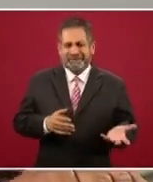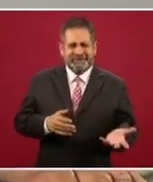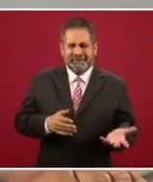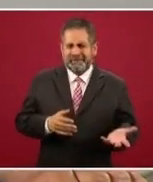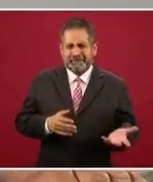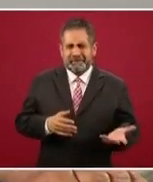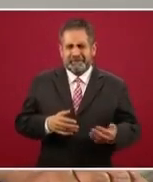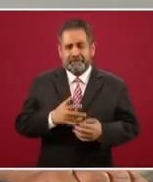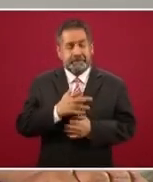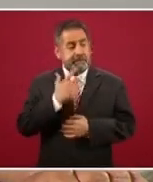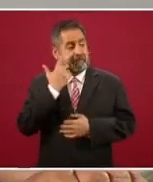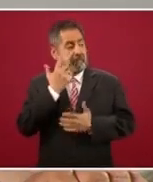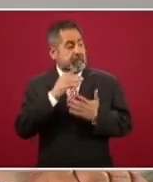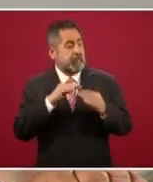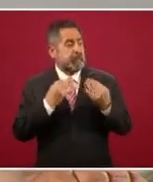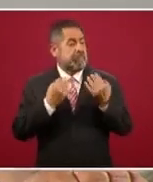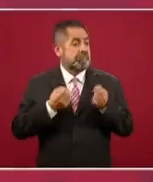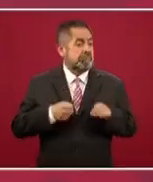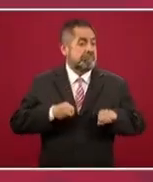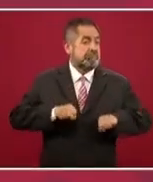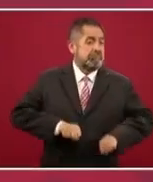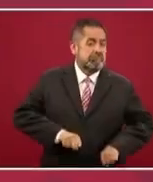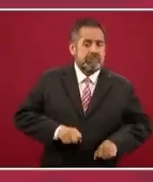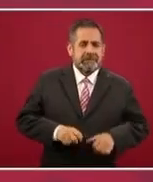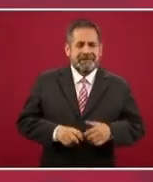Fantochería, prepotencia.